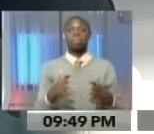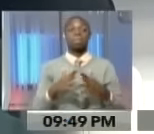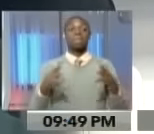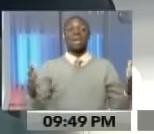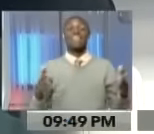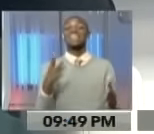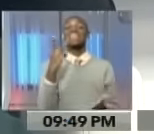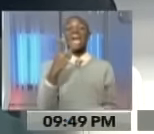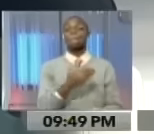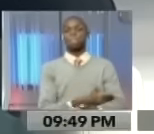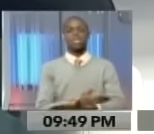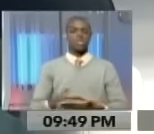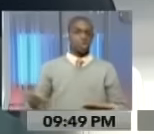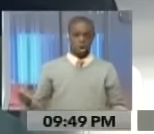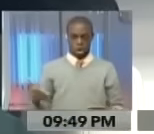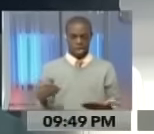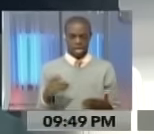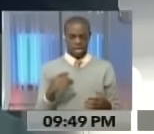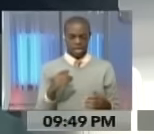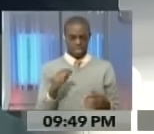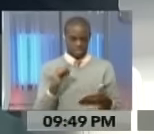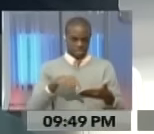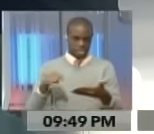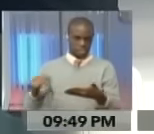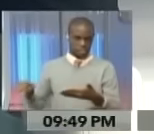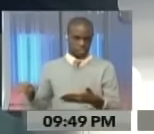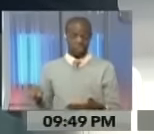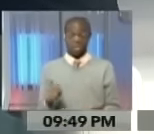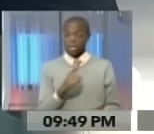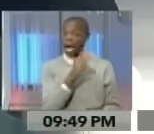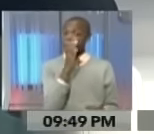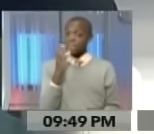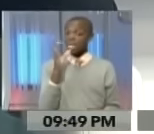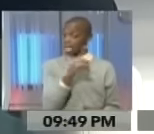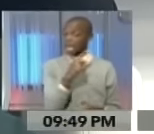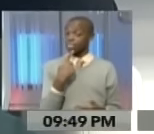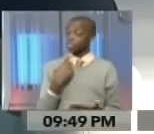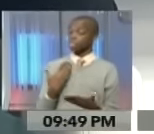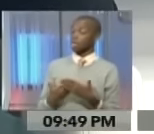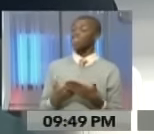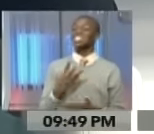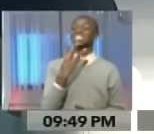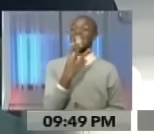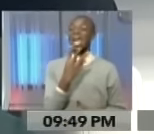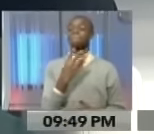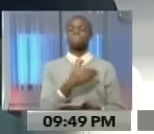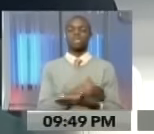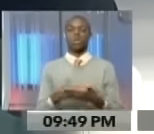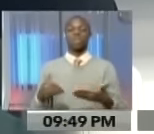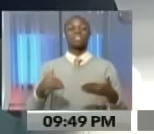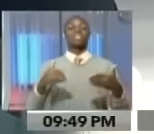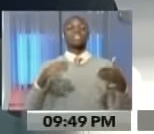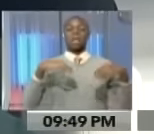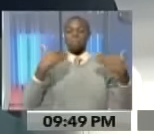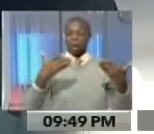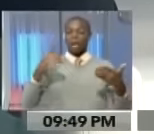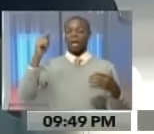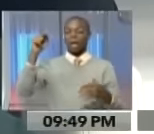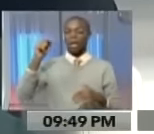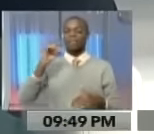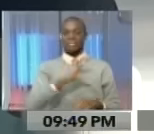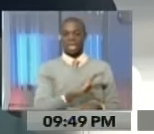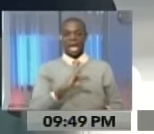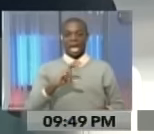firmas primero y último número 3 millones de firmas dijo capriles y terminaron siendo verificados por el consejo nacional